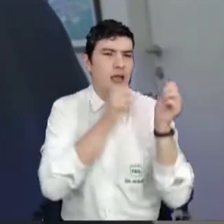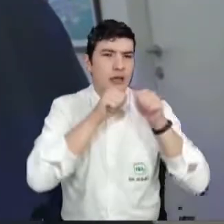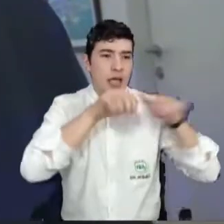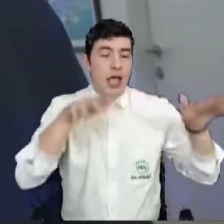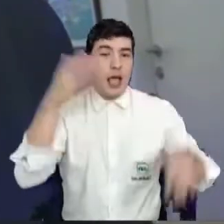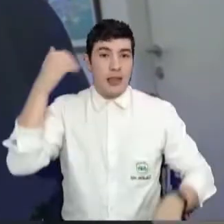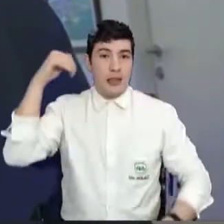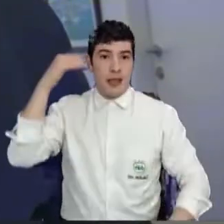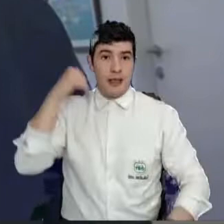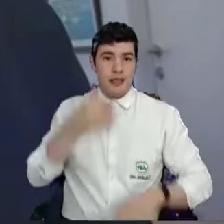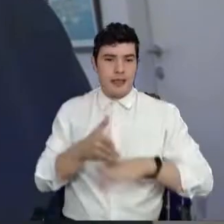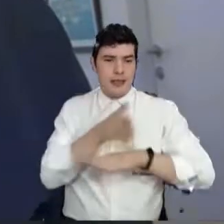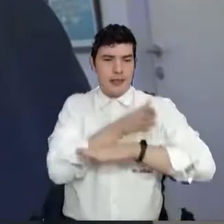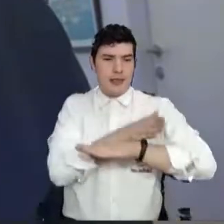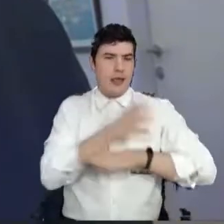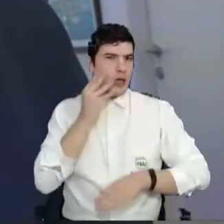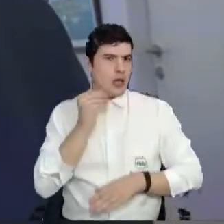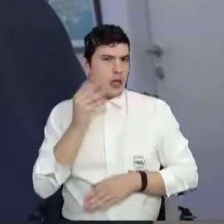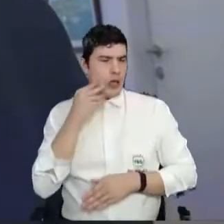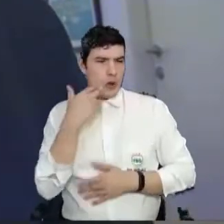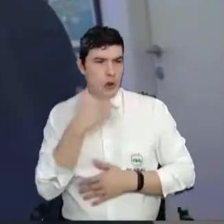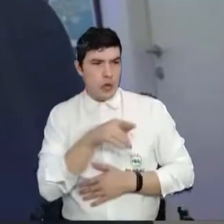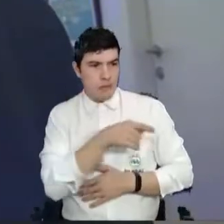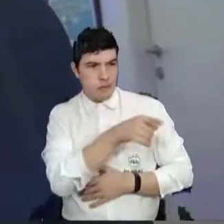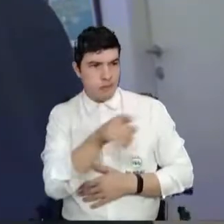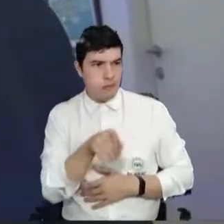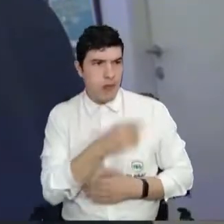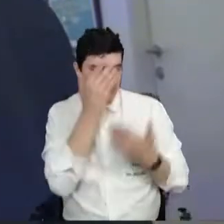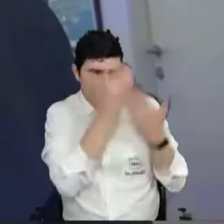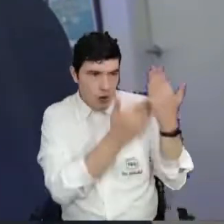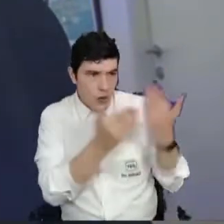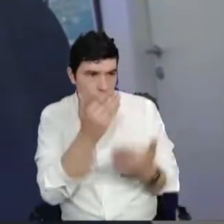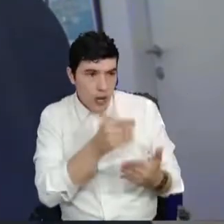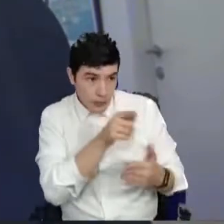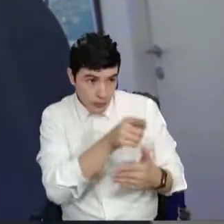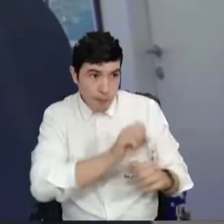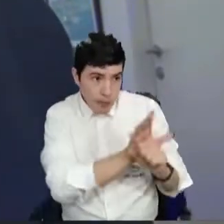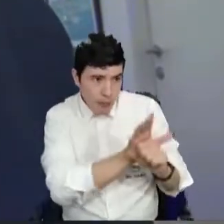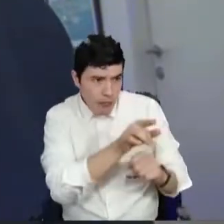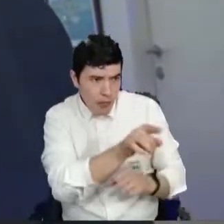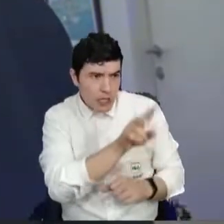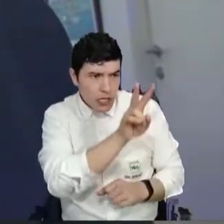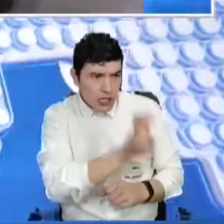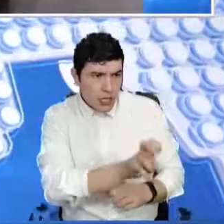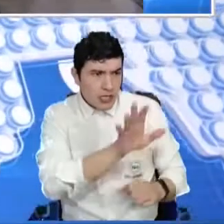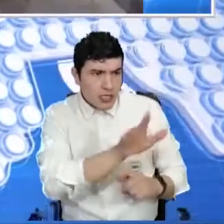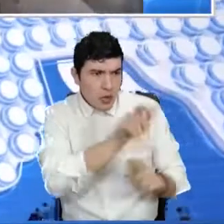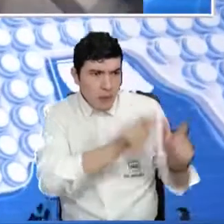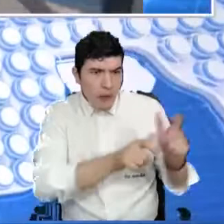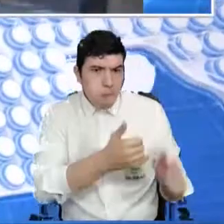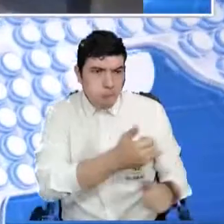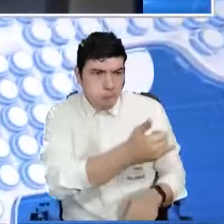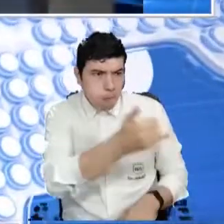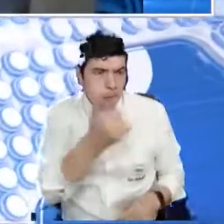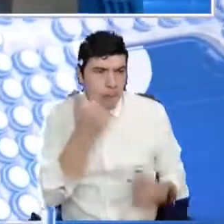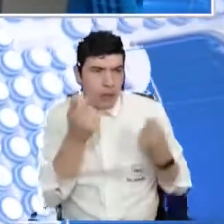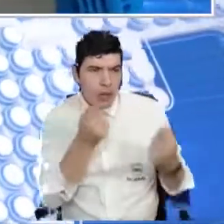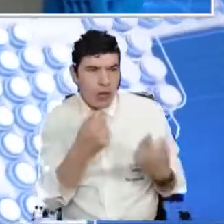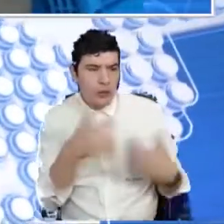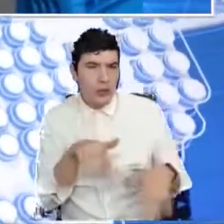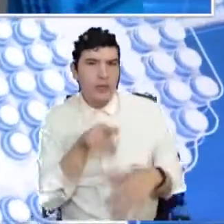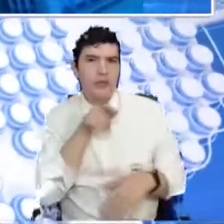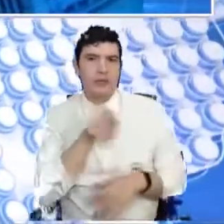de 75 pacientes que hemos podido tratar con éxito empleando un derivado de la leche que es